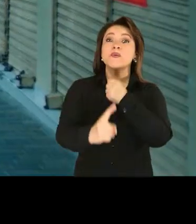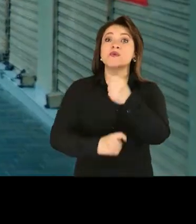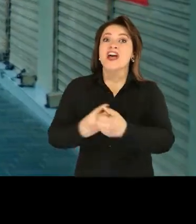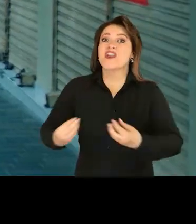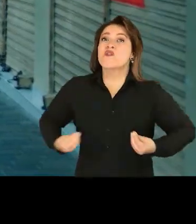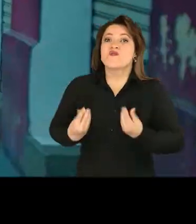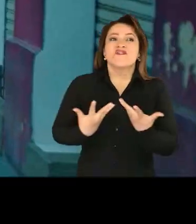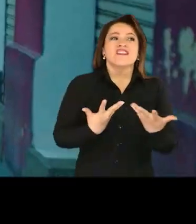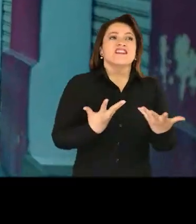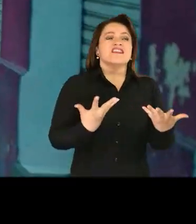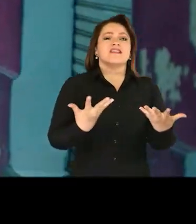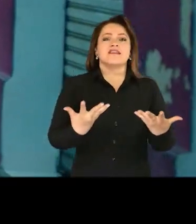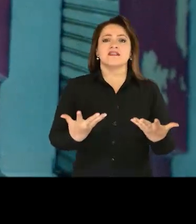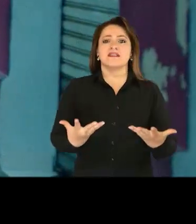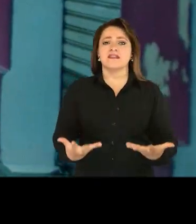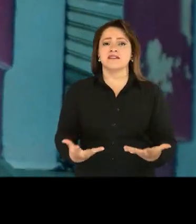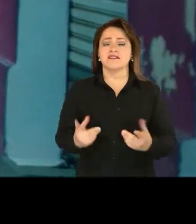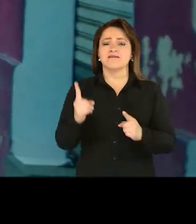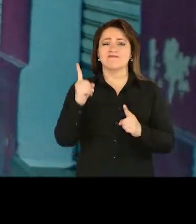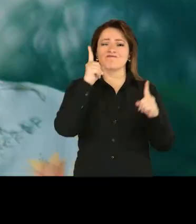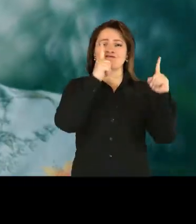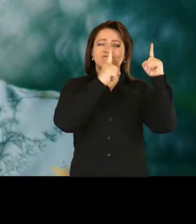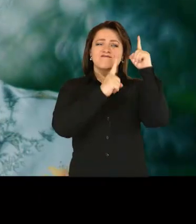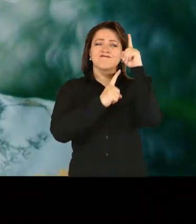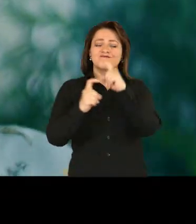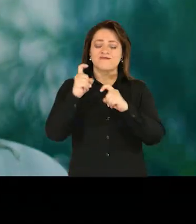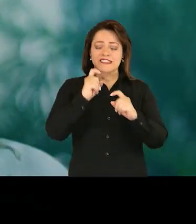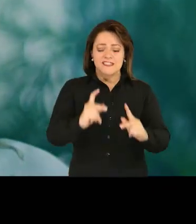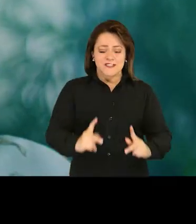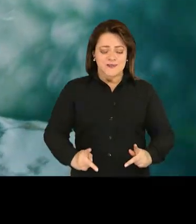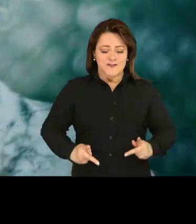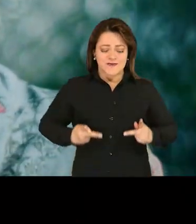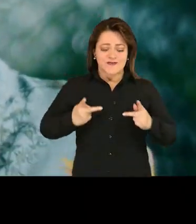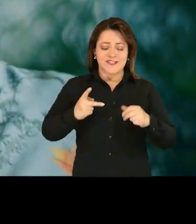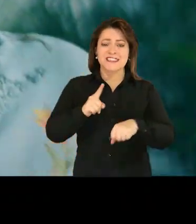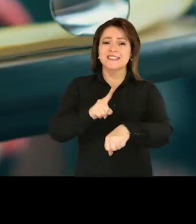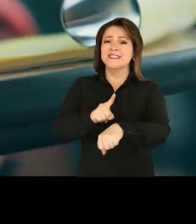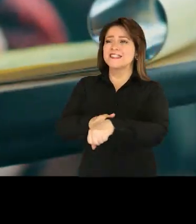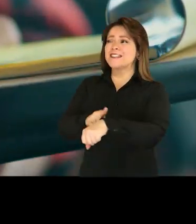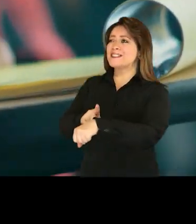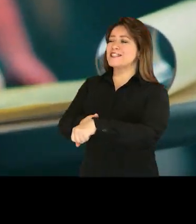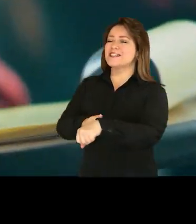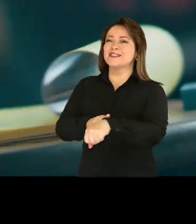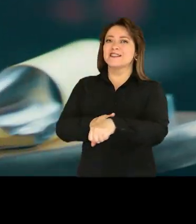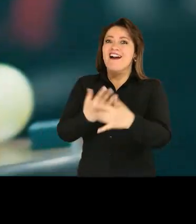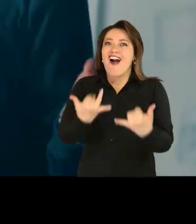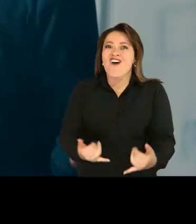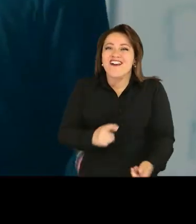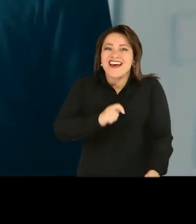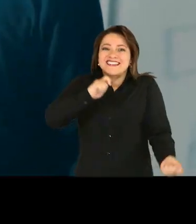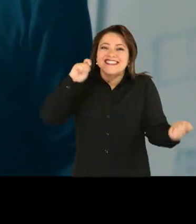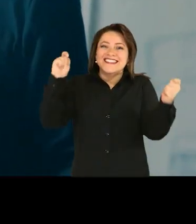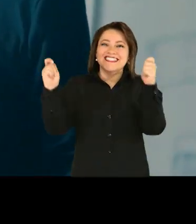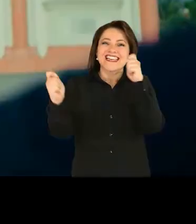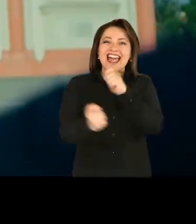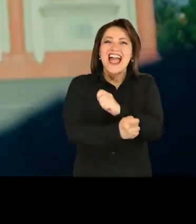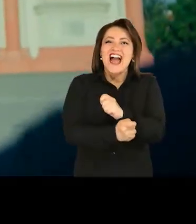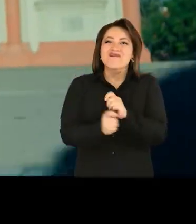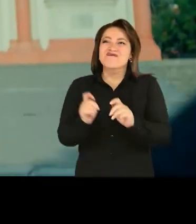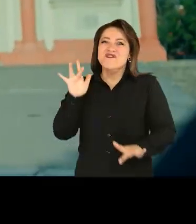hace un año hemos dejado de vivir muchas cosas. Y eso nos hizo valorar más la vida. Ahora valoramos más